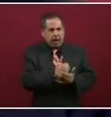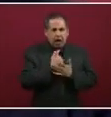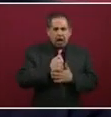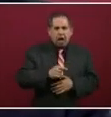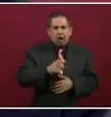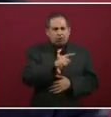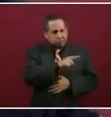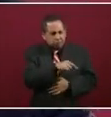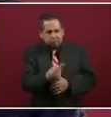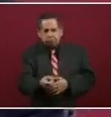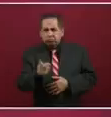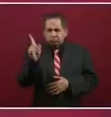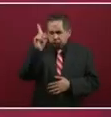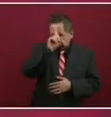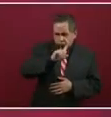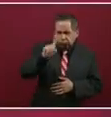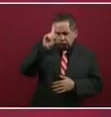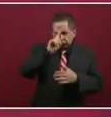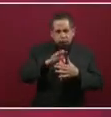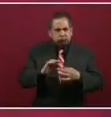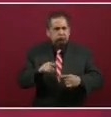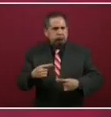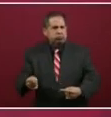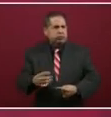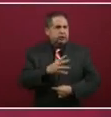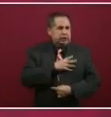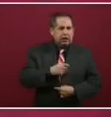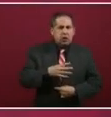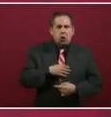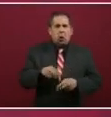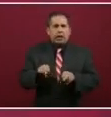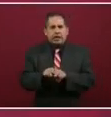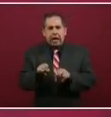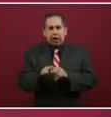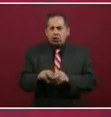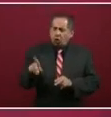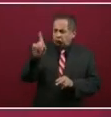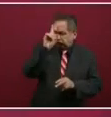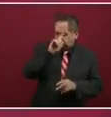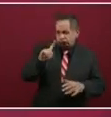orientando a los hijos, a los nietos.